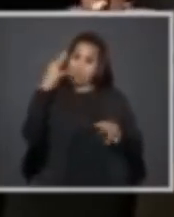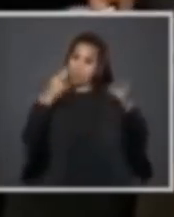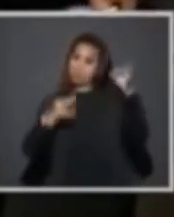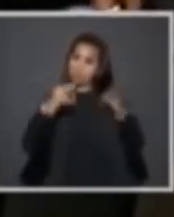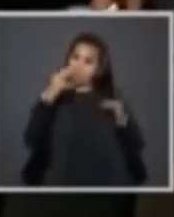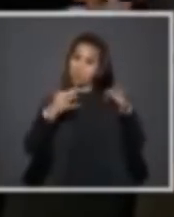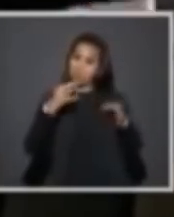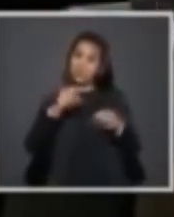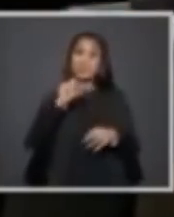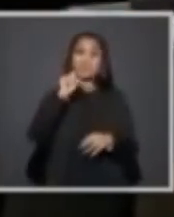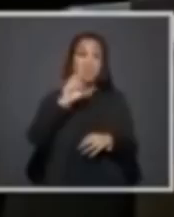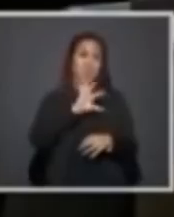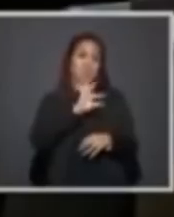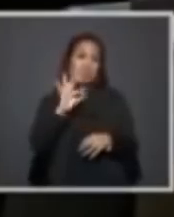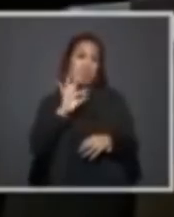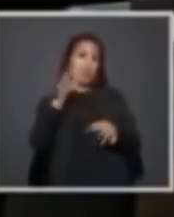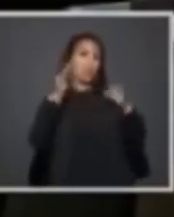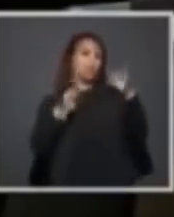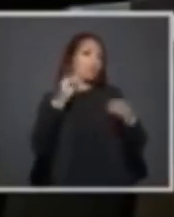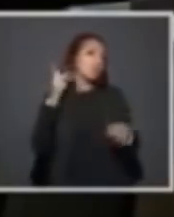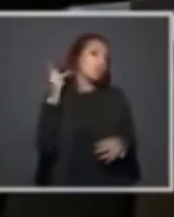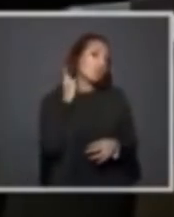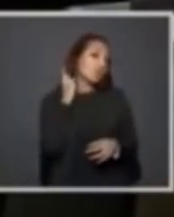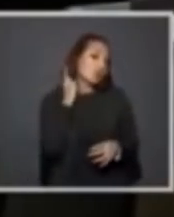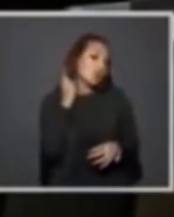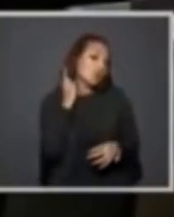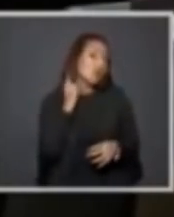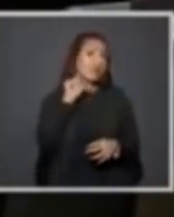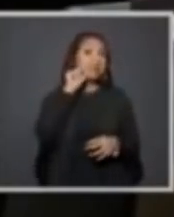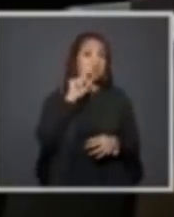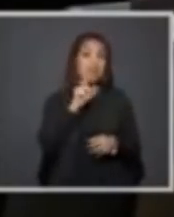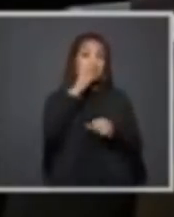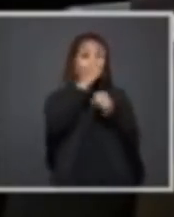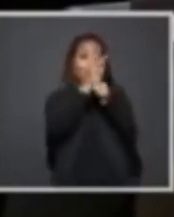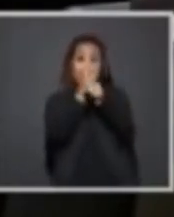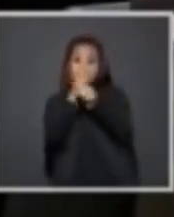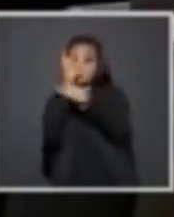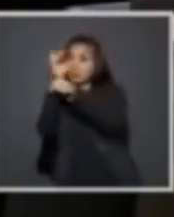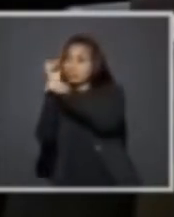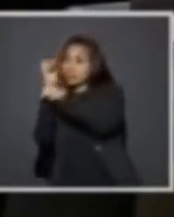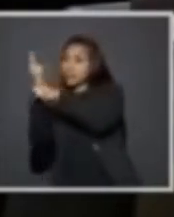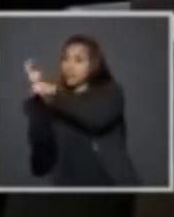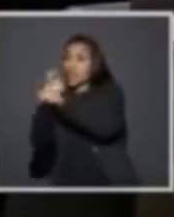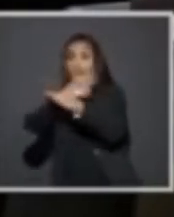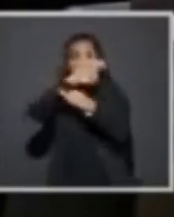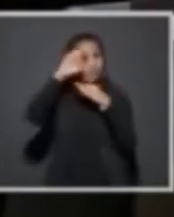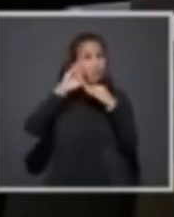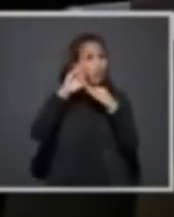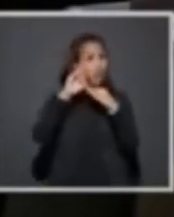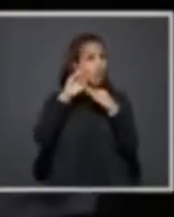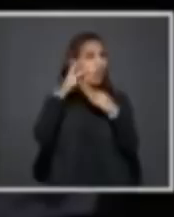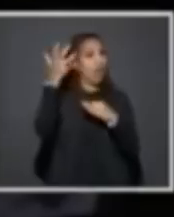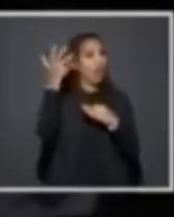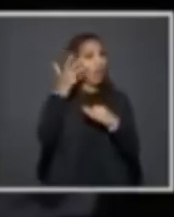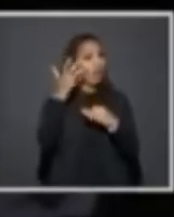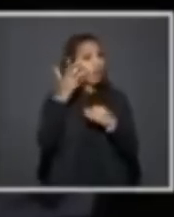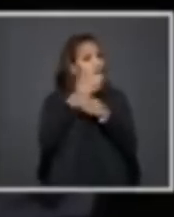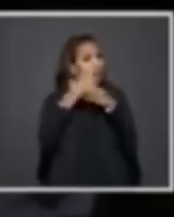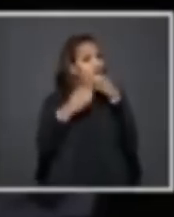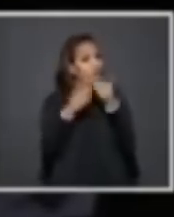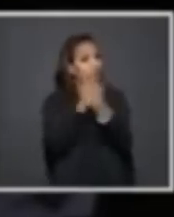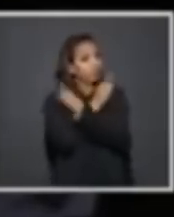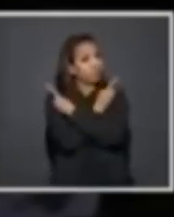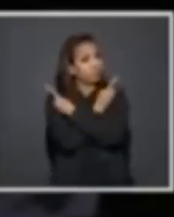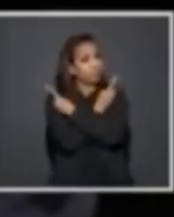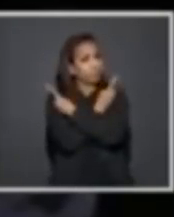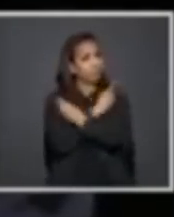tuvo un buen recibimiento. Él y Anaya tuvieron un buen recibimiento, fueron los mejores, de acuerdo a las